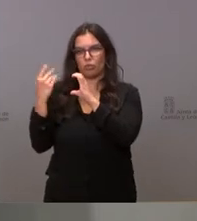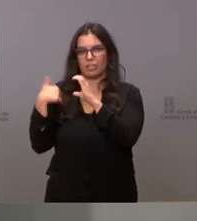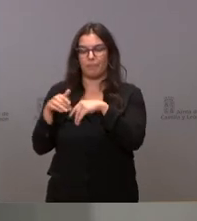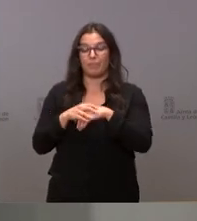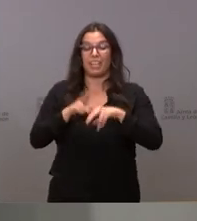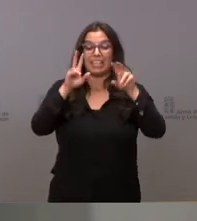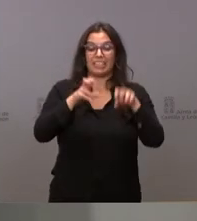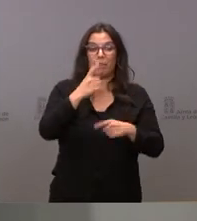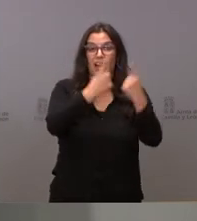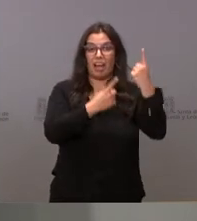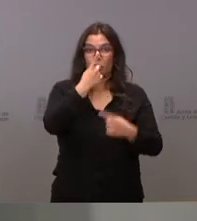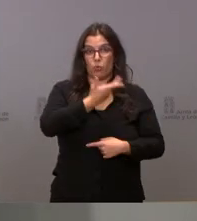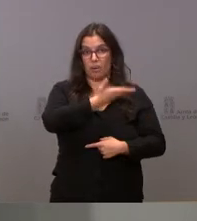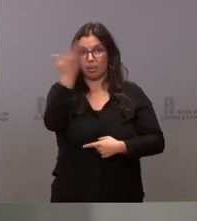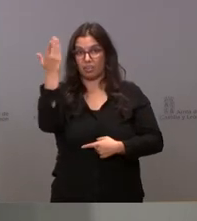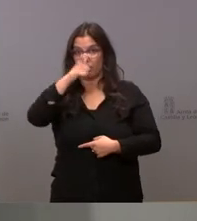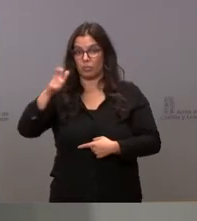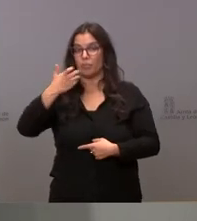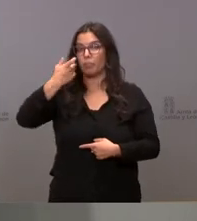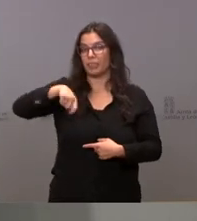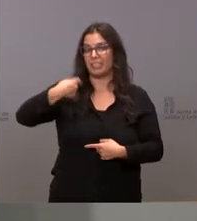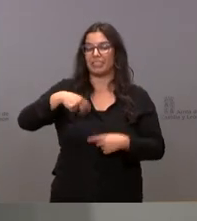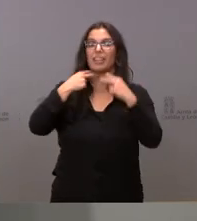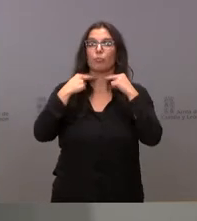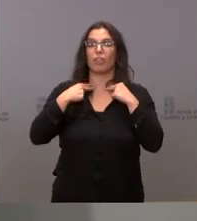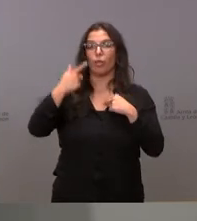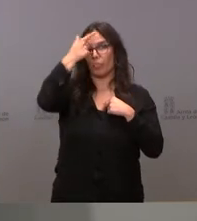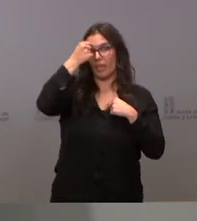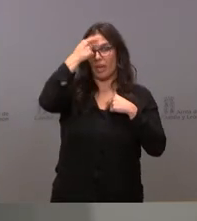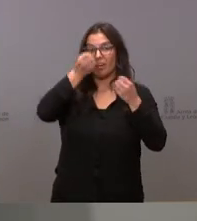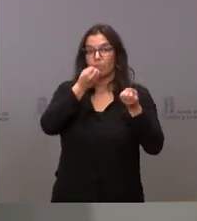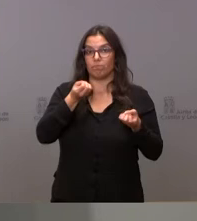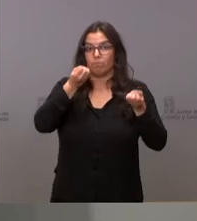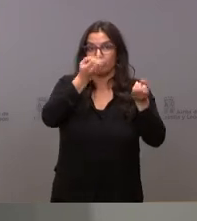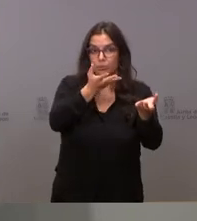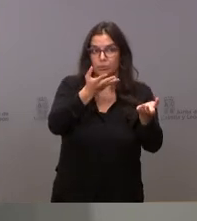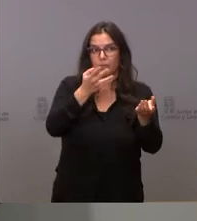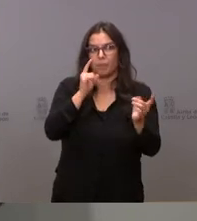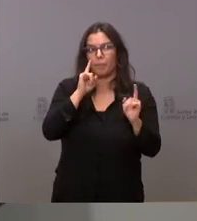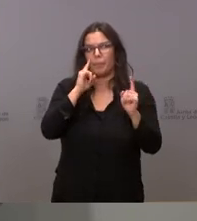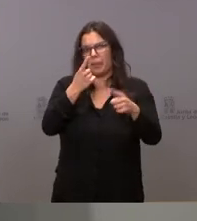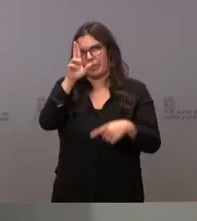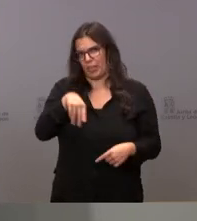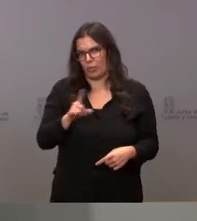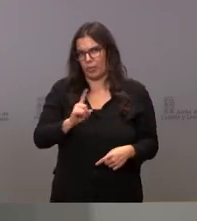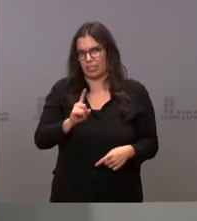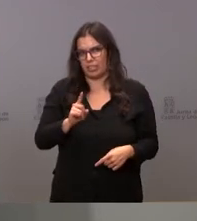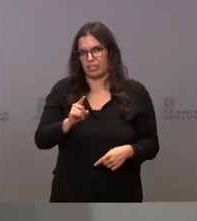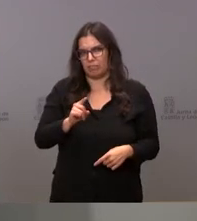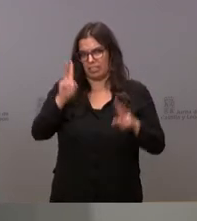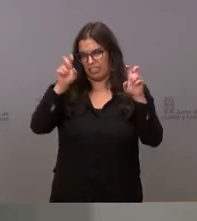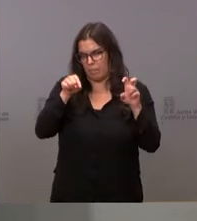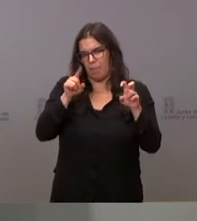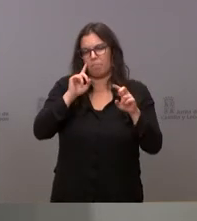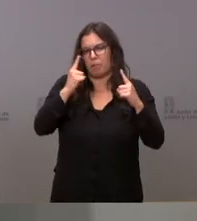manifestaciones del presidente de la Diputación de Ávila, que no son las primeras a este respecto,